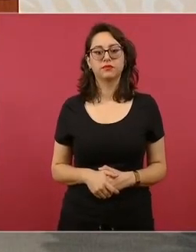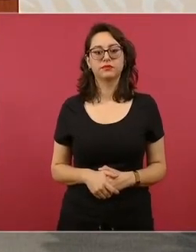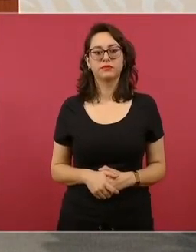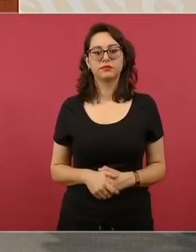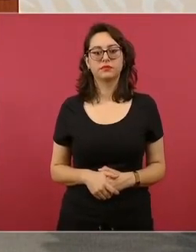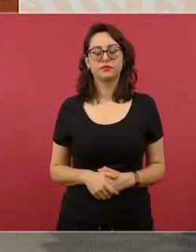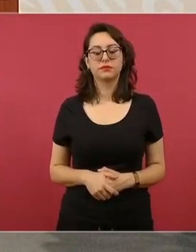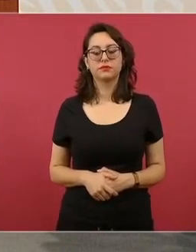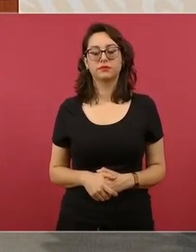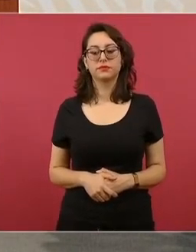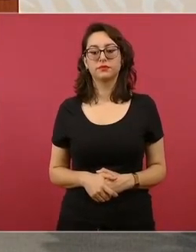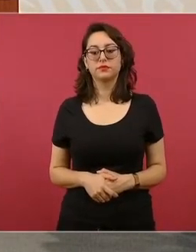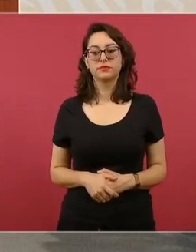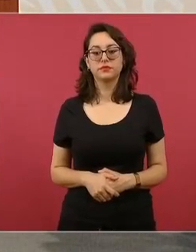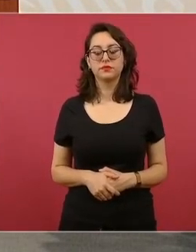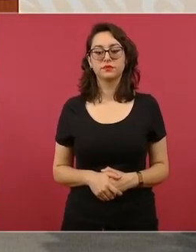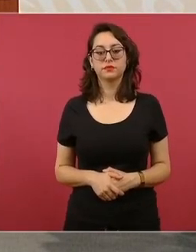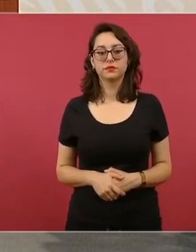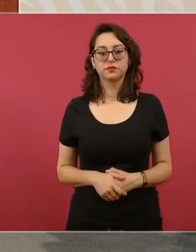A ver,